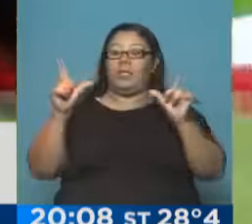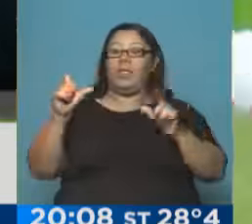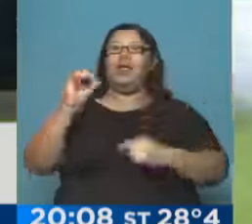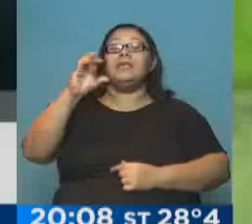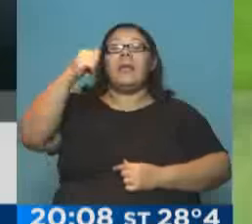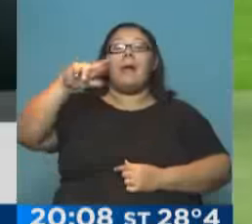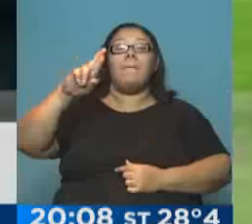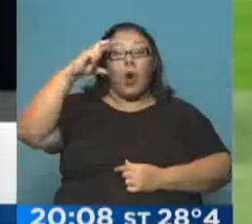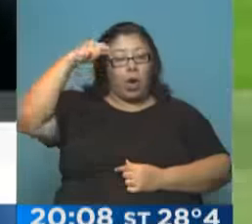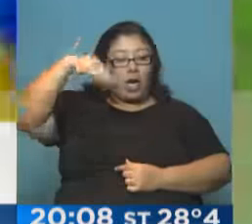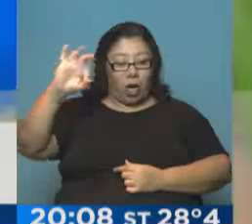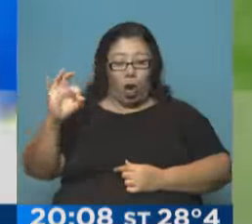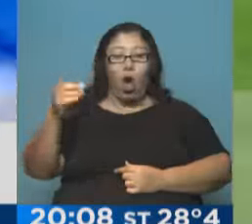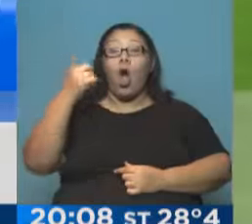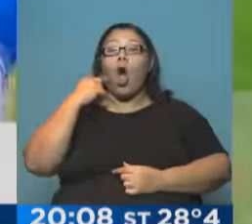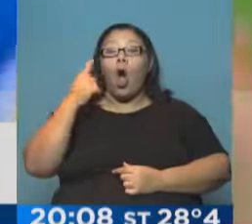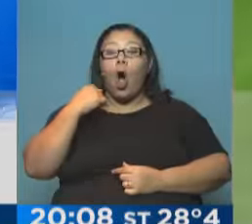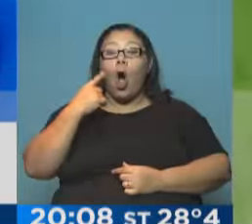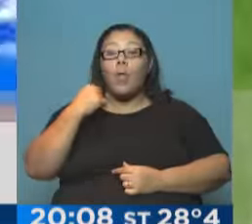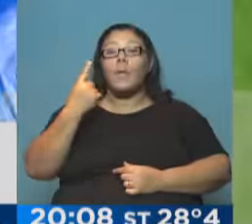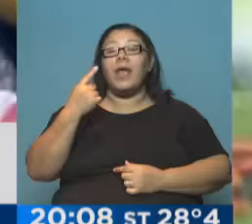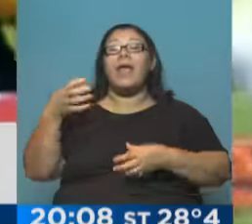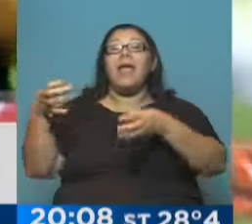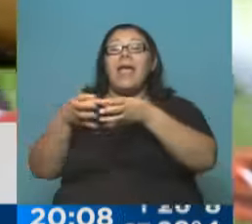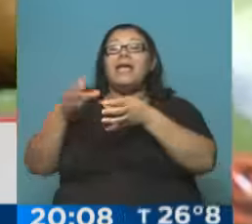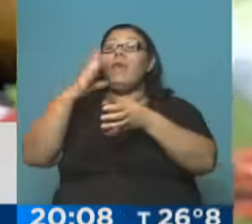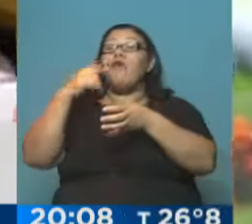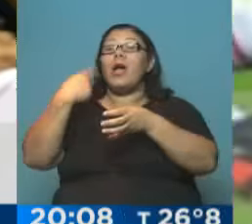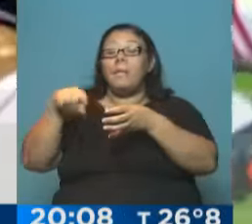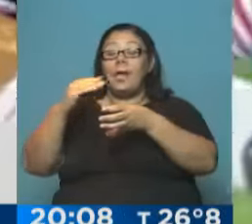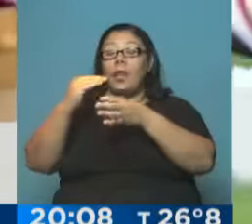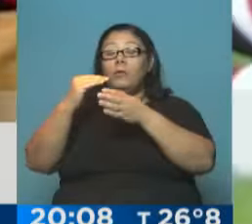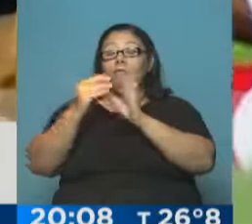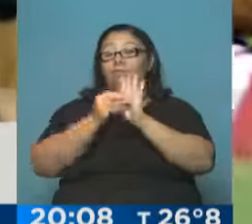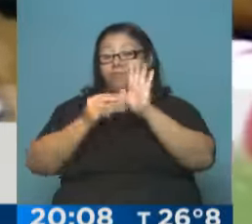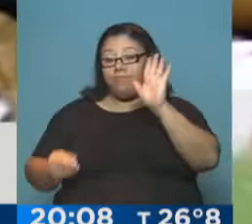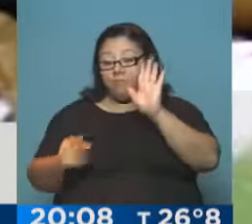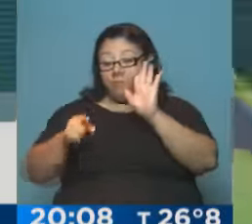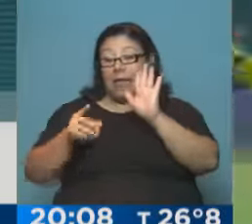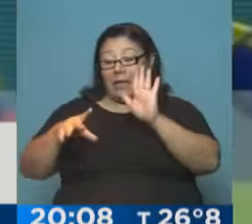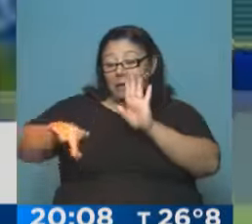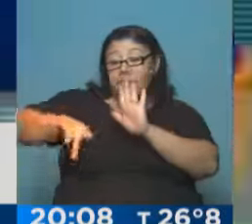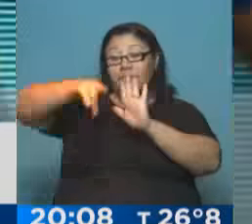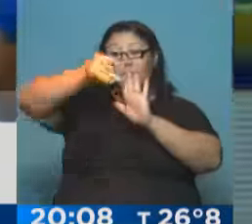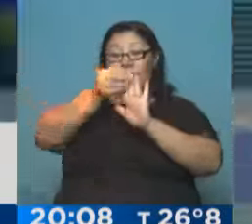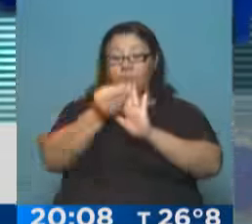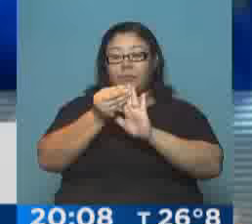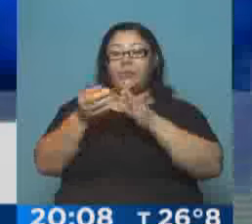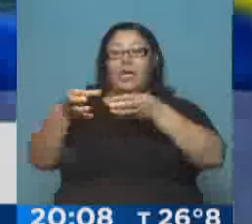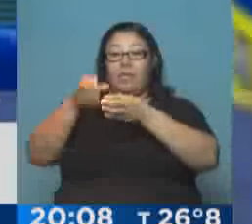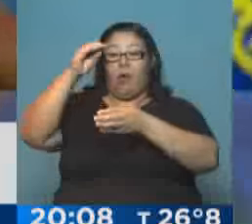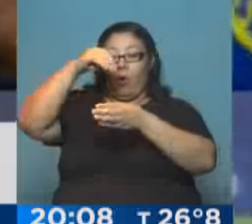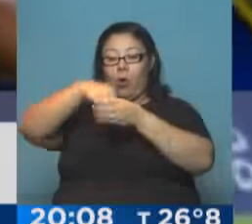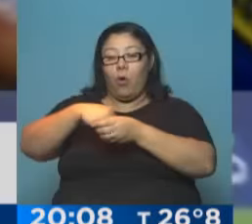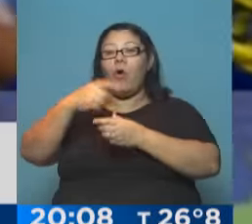Moreno, un chico surgido de la cantera de Boca, que va a estar haciendo su debut en Superclásicos en la jornada de hoy como titular y que va a hacer